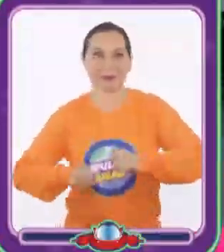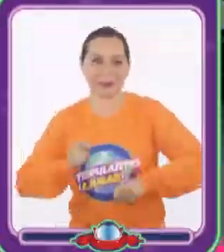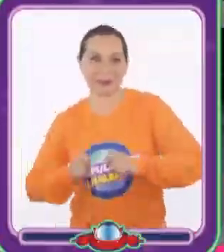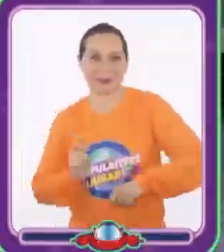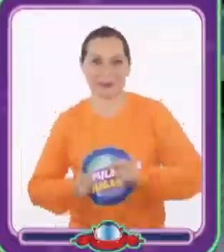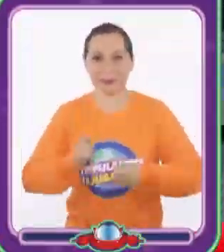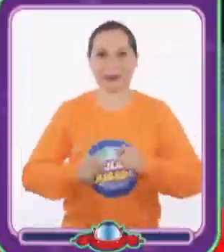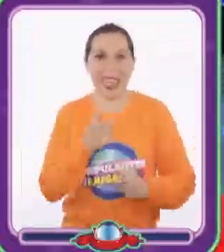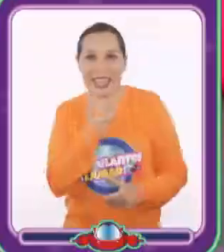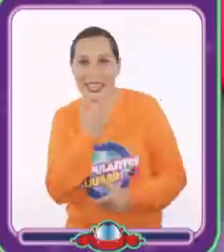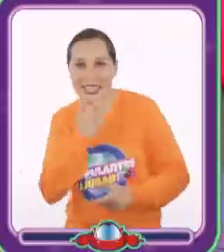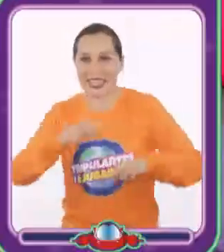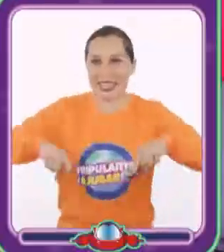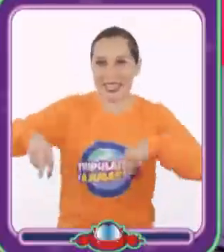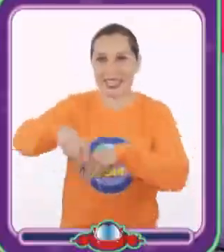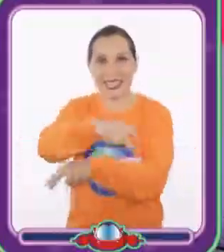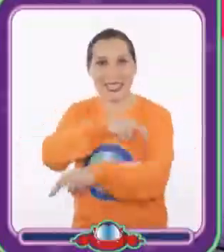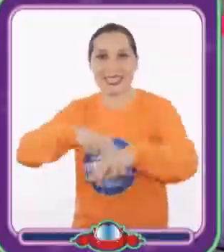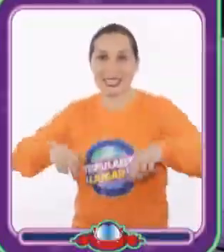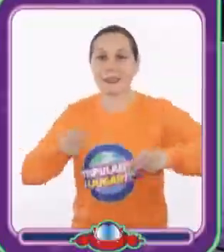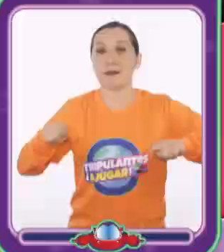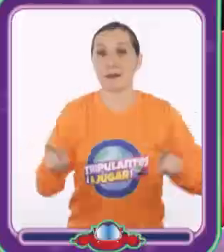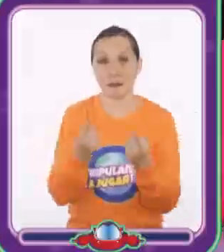Nos movemos por todos lados.